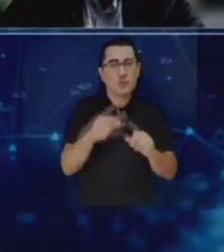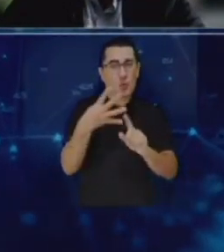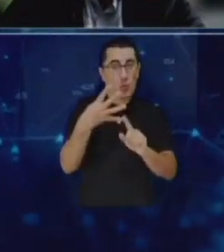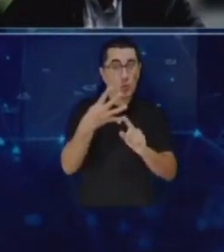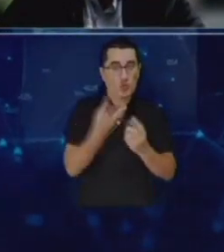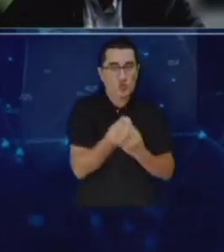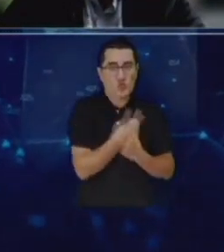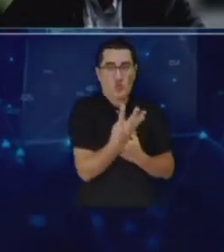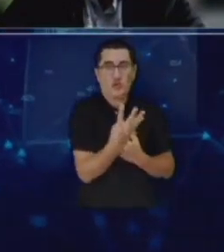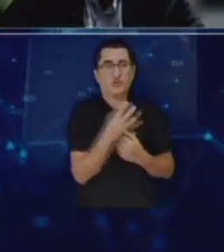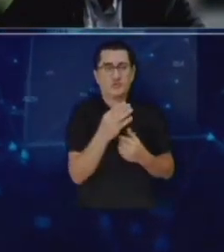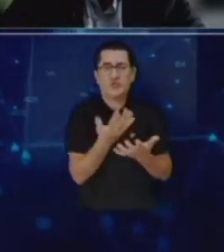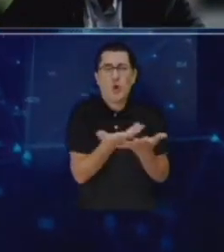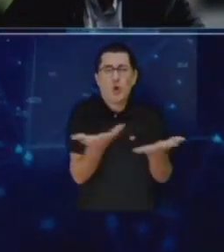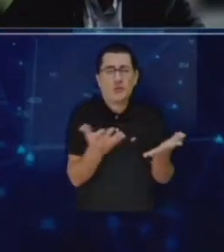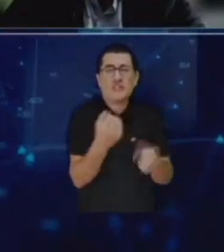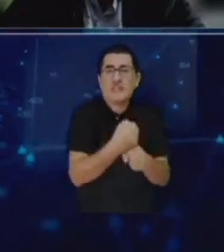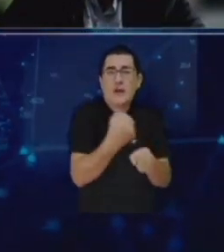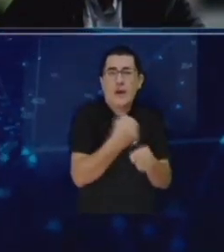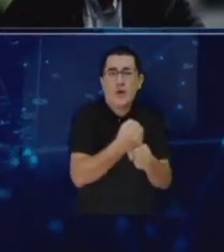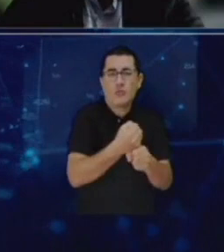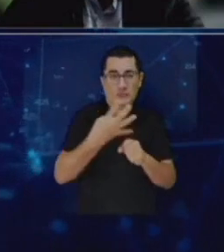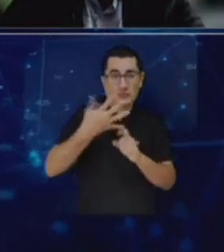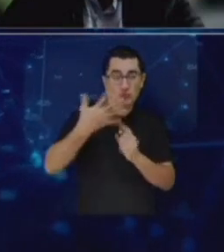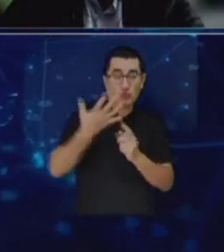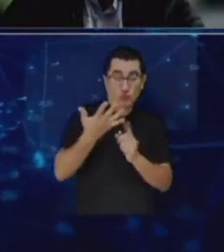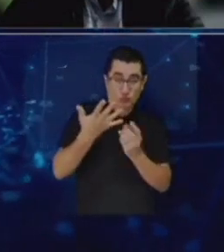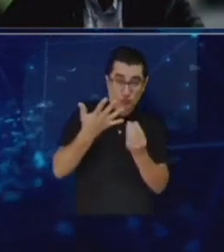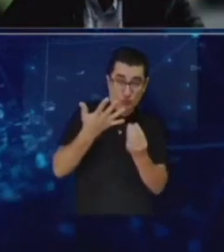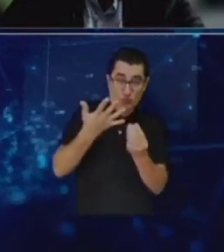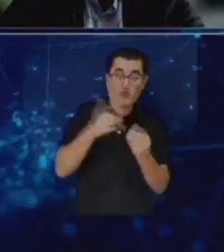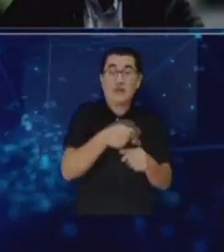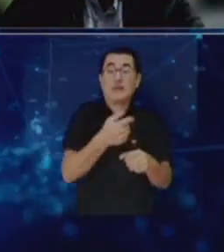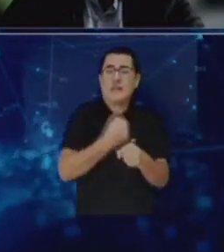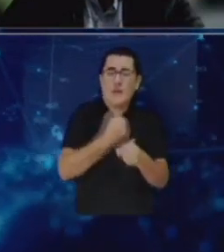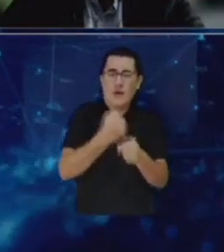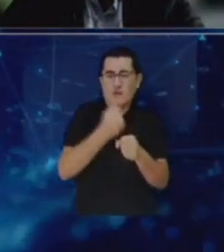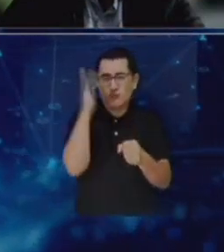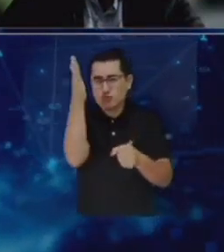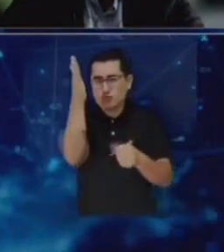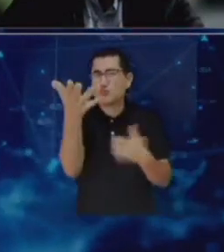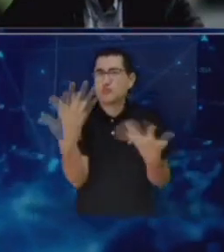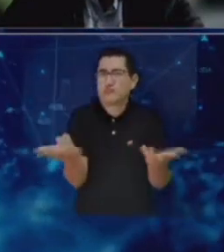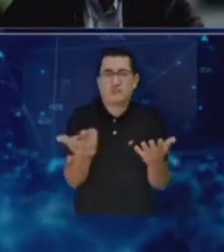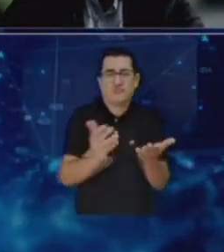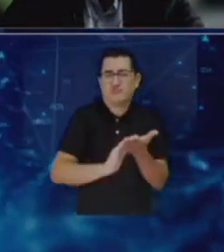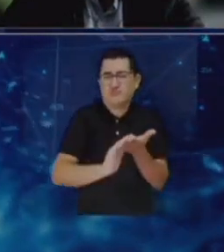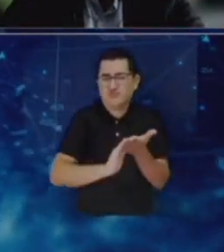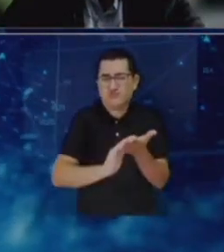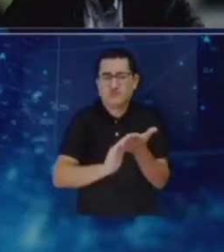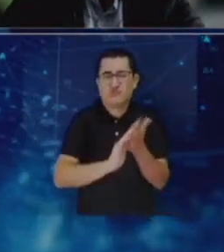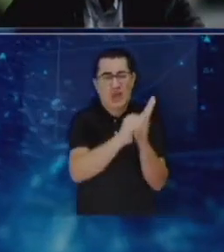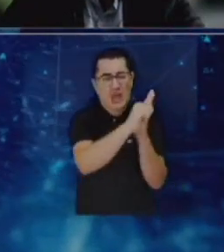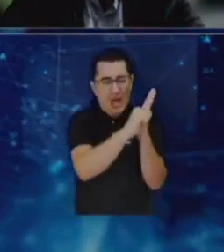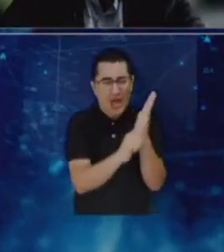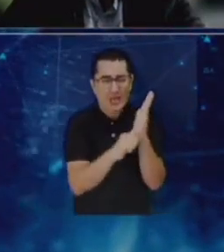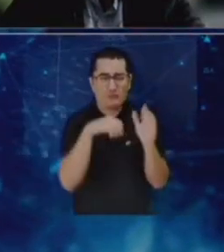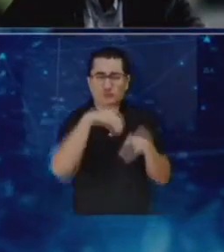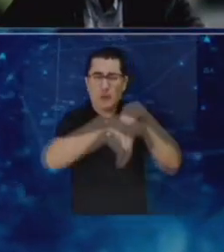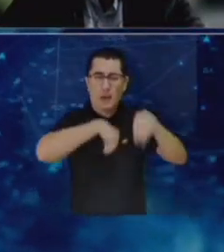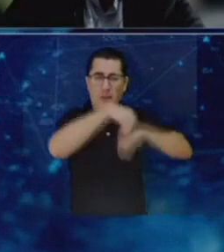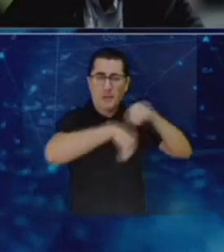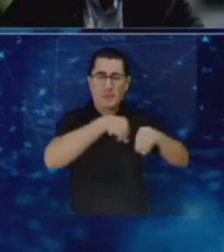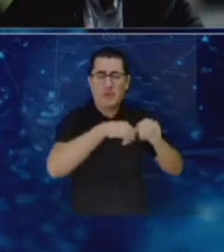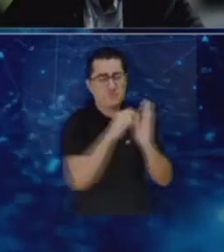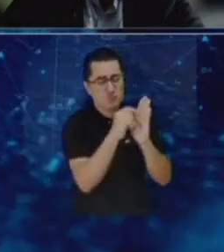esto, el trabajo futuro se refiere precisamente hacia el armado de la agenda o los diferentes puntos del